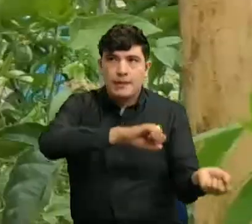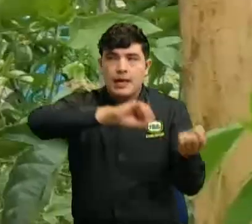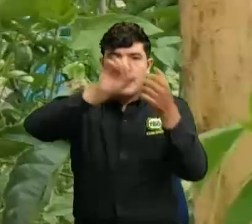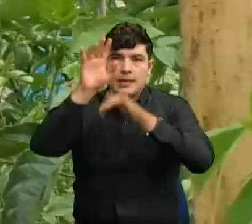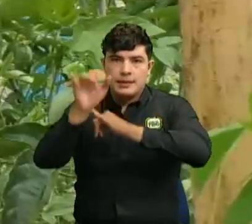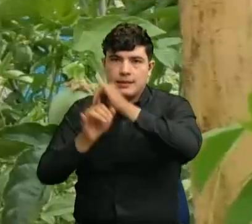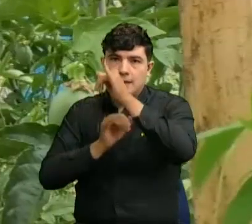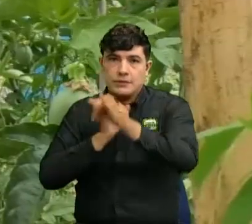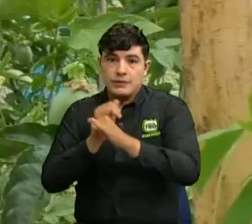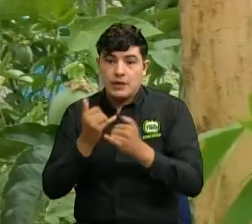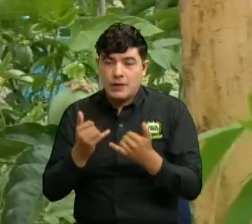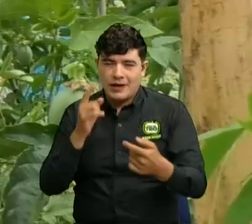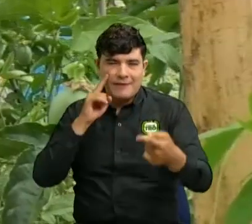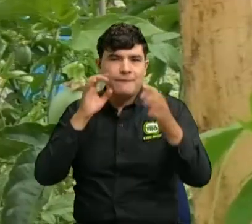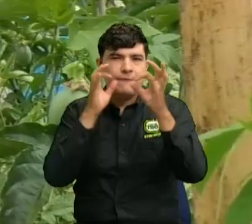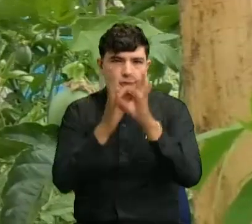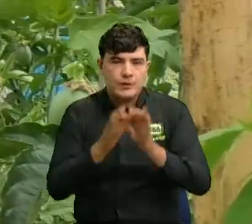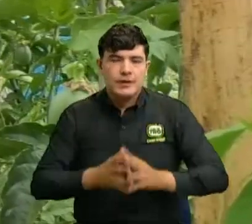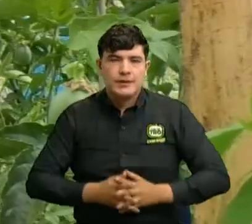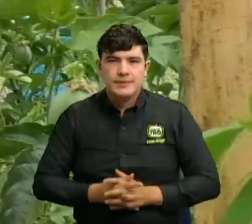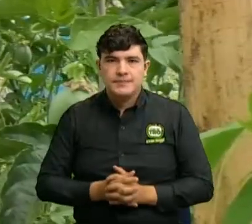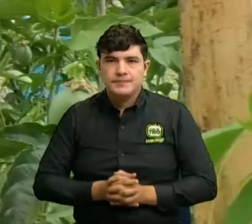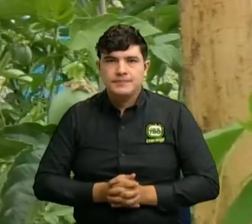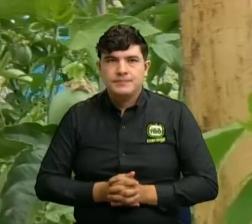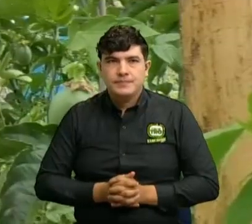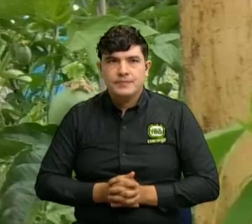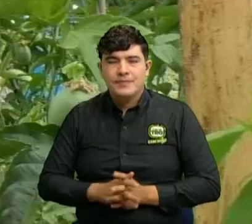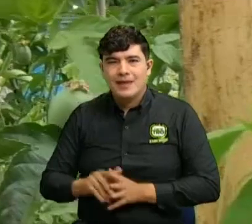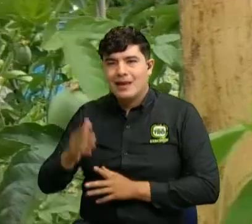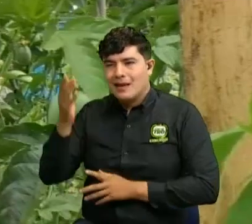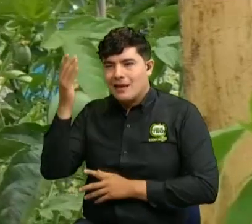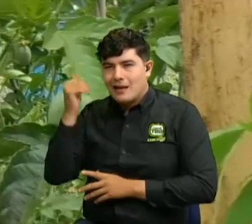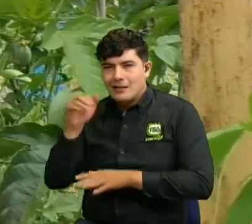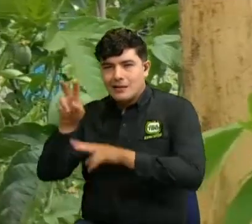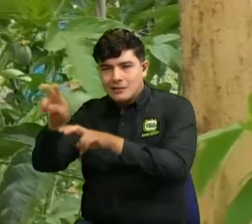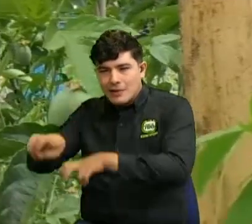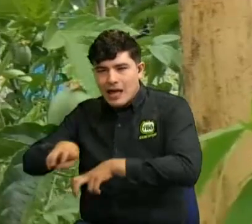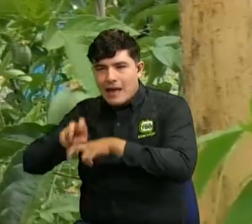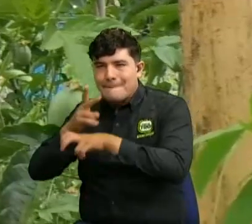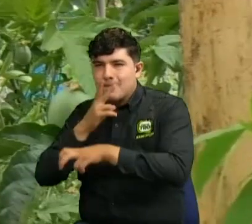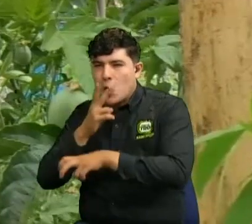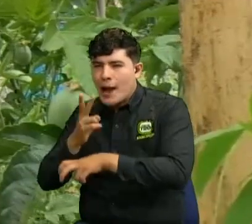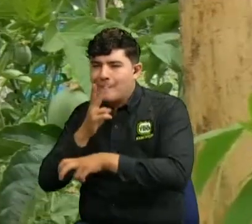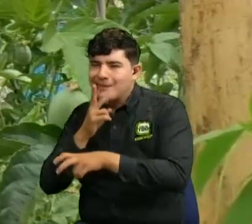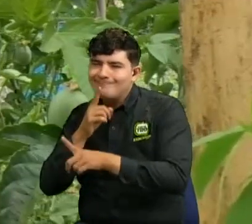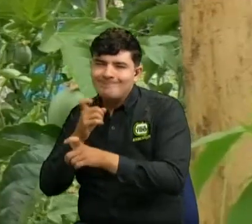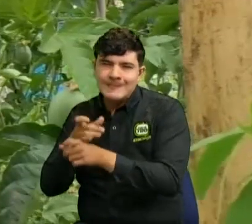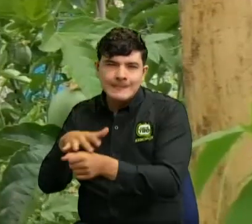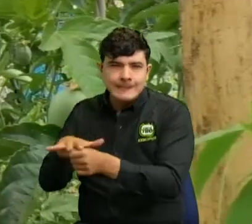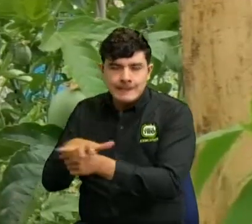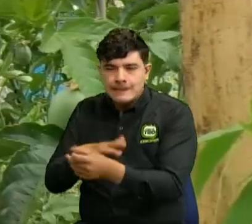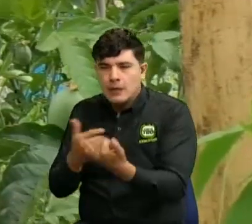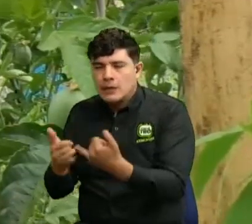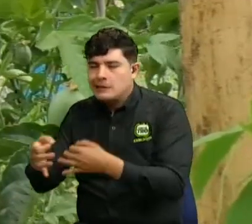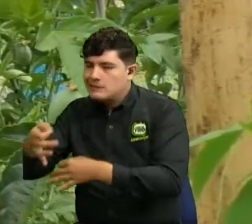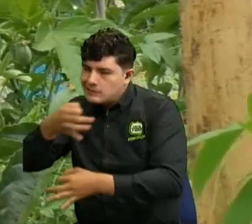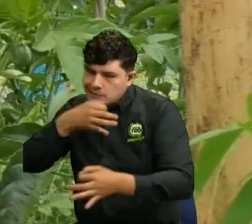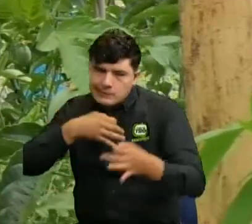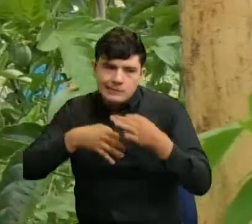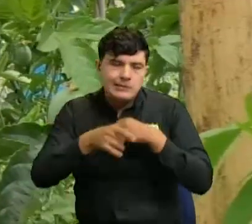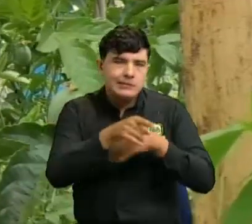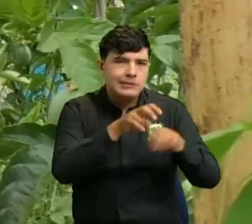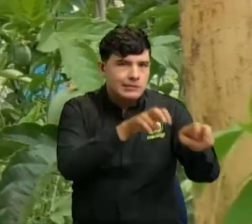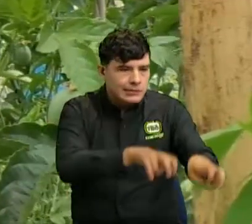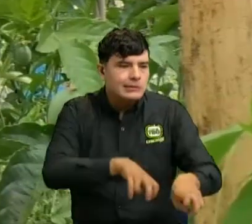hemos tenido algunas crisis con el sector tabacalero y eso implica que pues los productores